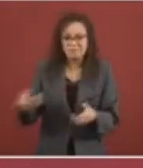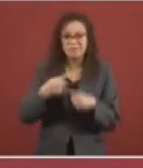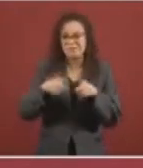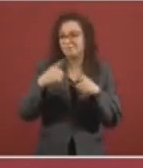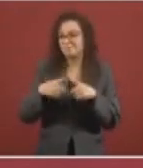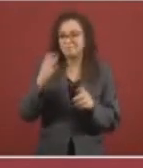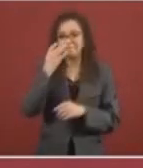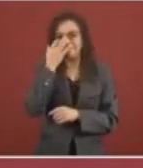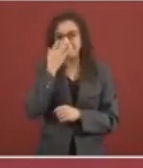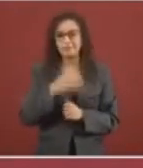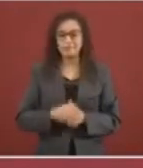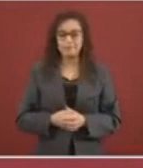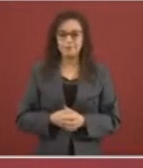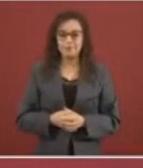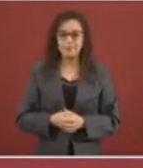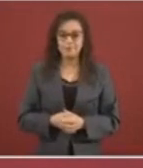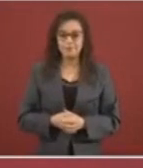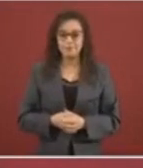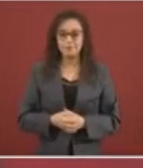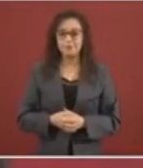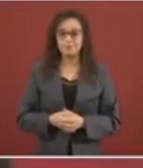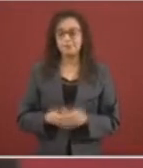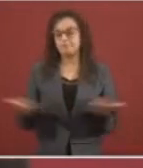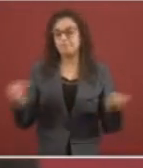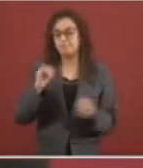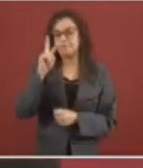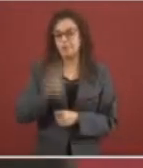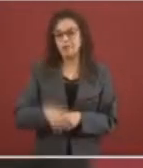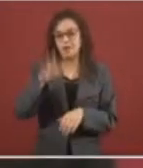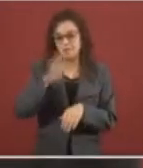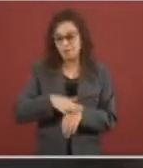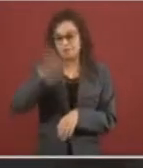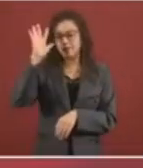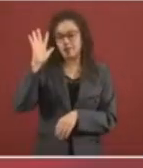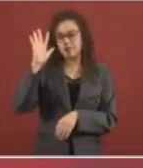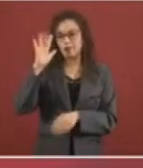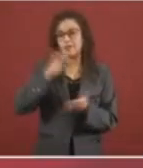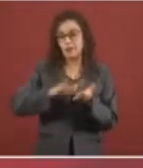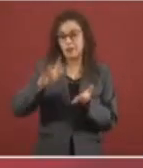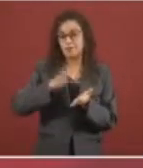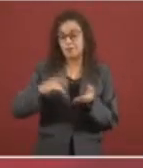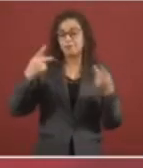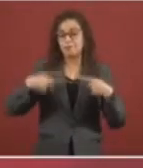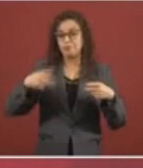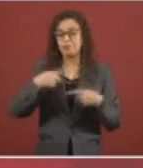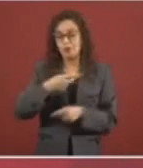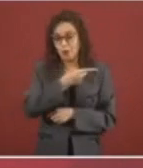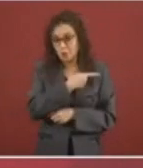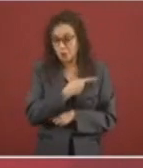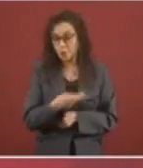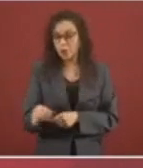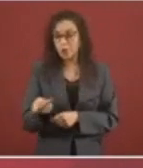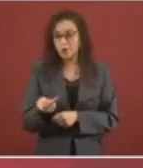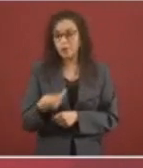Desde luego, es más el apoyo de los pobres, pero también